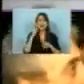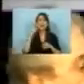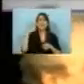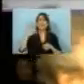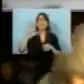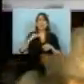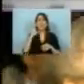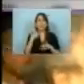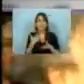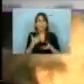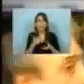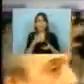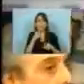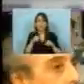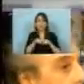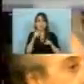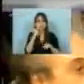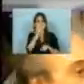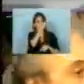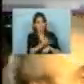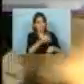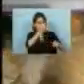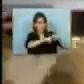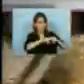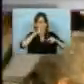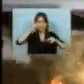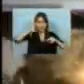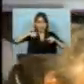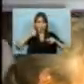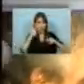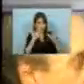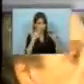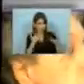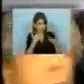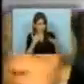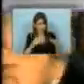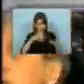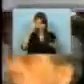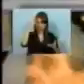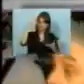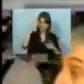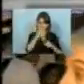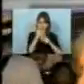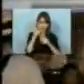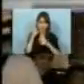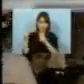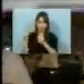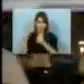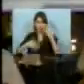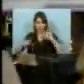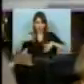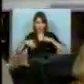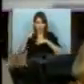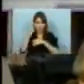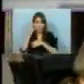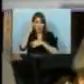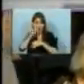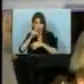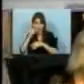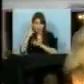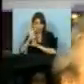tiene un carácter tan podrido y es tan maleducado Antonio que se mostraría el verdadero Gasalla y no con la peluca y el disfraz de la abuela, donde la